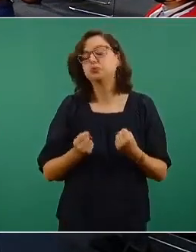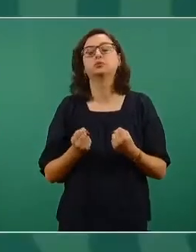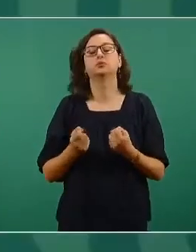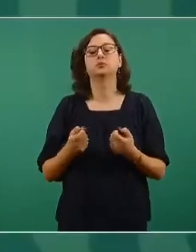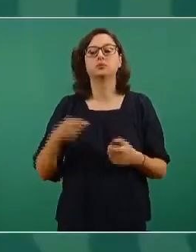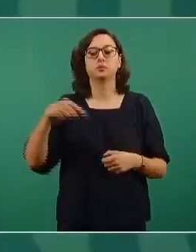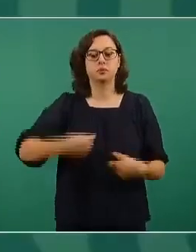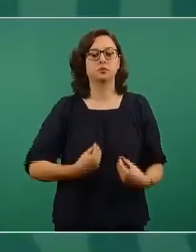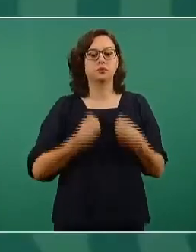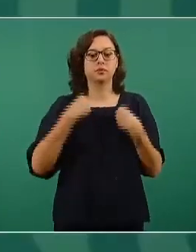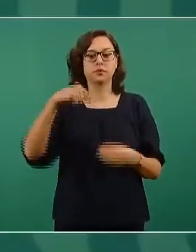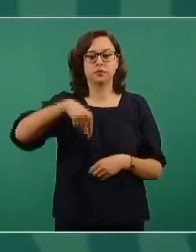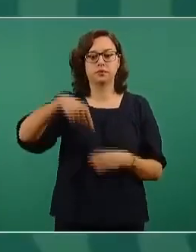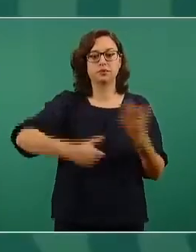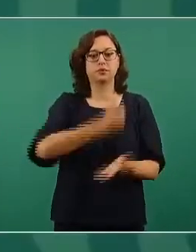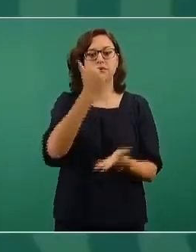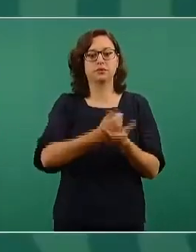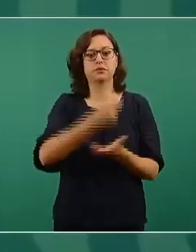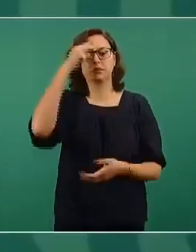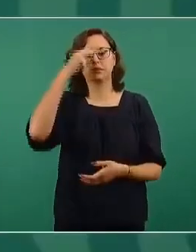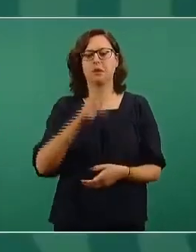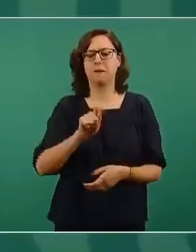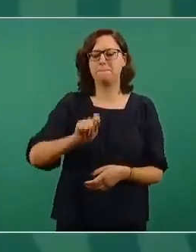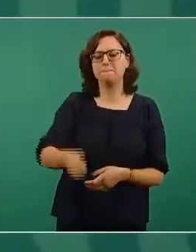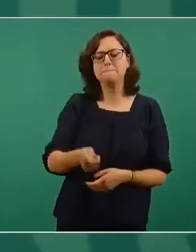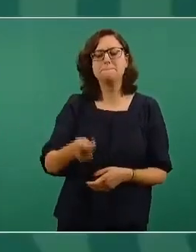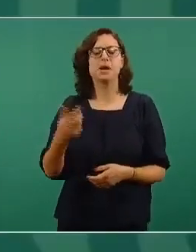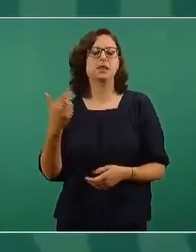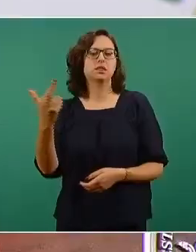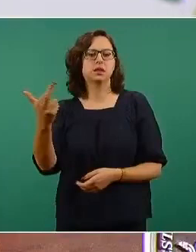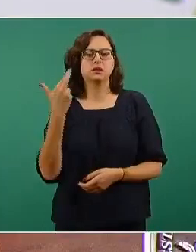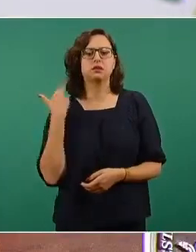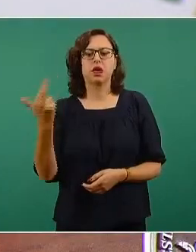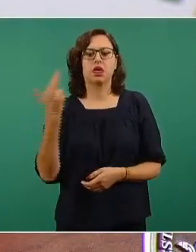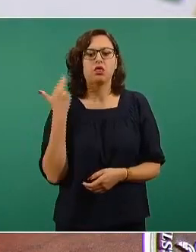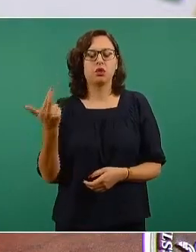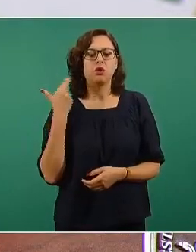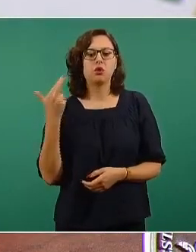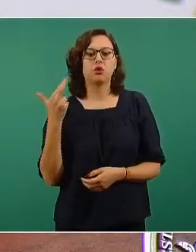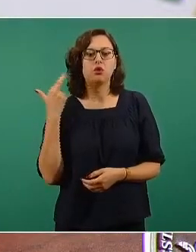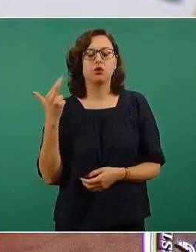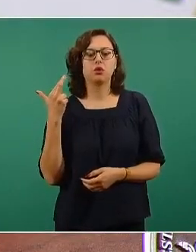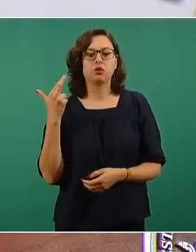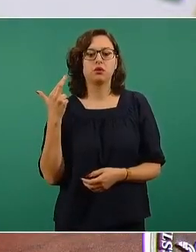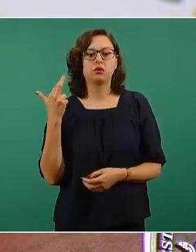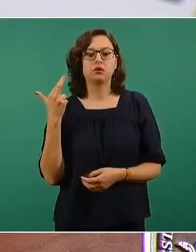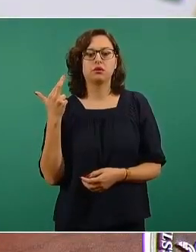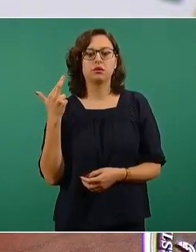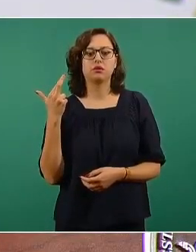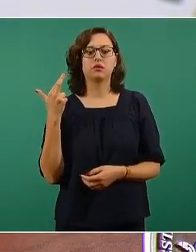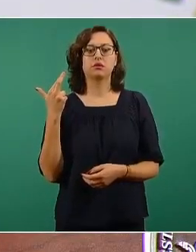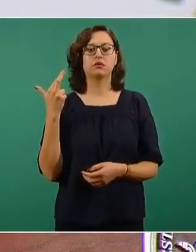viven aquí, entonces pongan un programa de radio